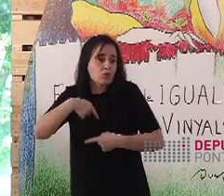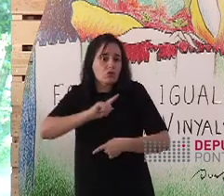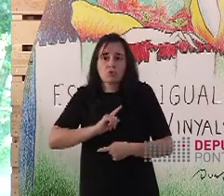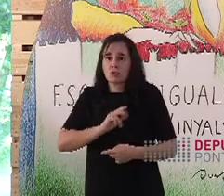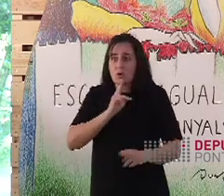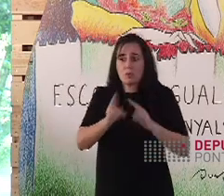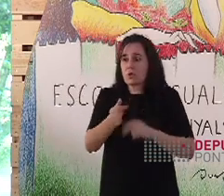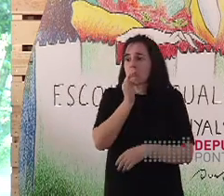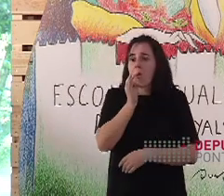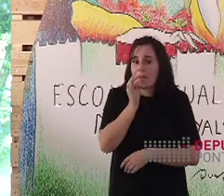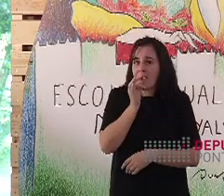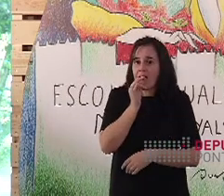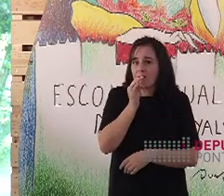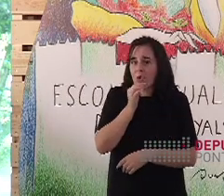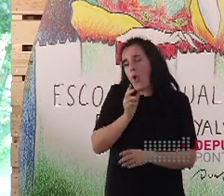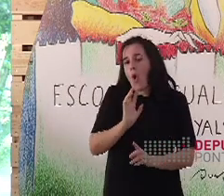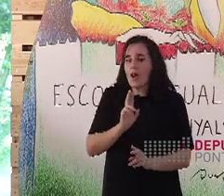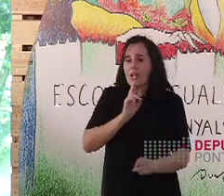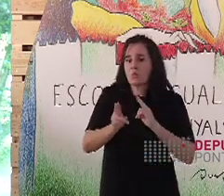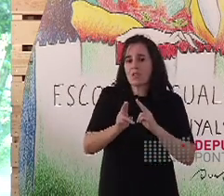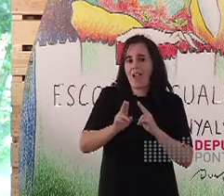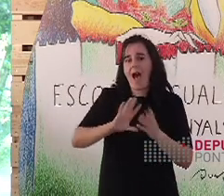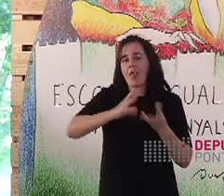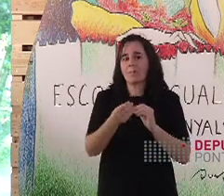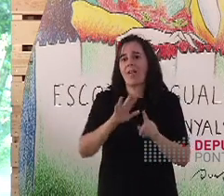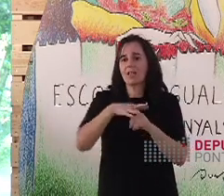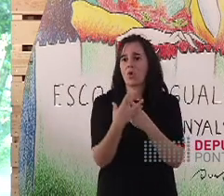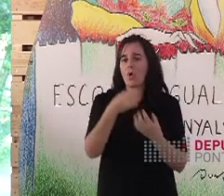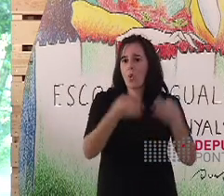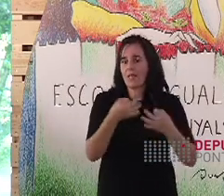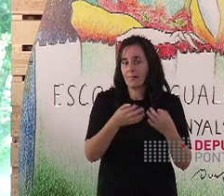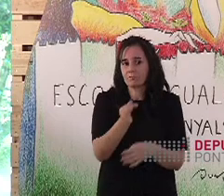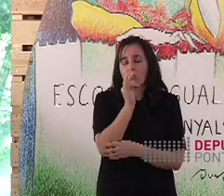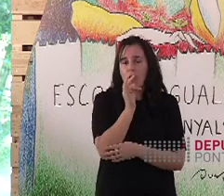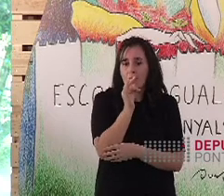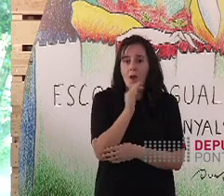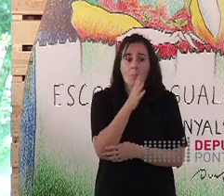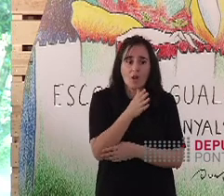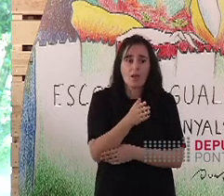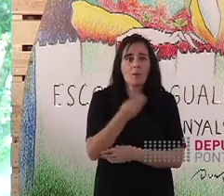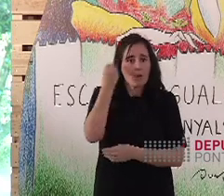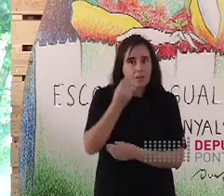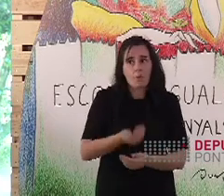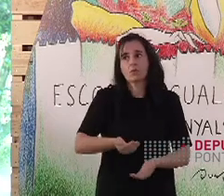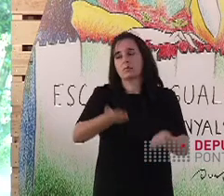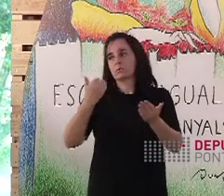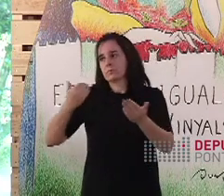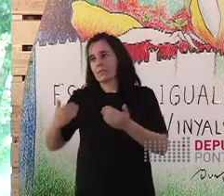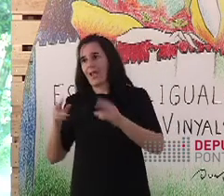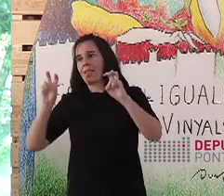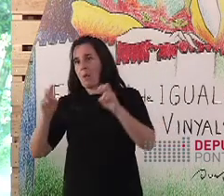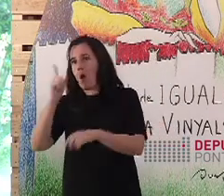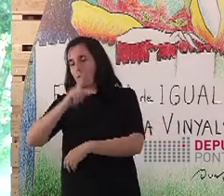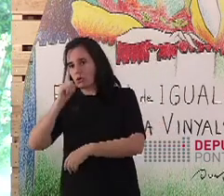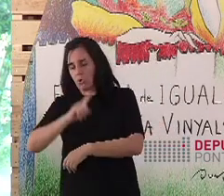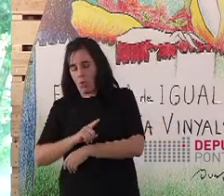resposta adaptada ao marco xurídico, porque estamos seguindo dándolle voltas ao tema da prostitución, que é a cuestión de fondo